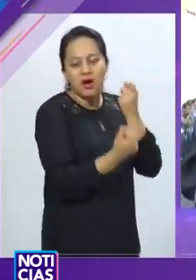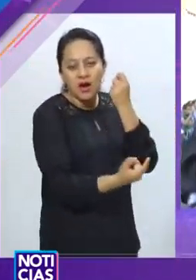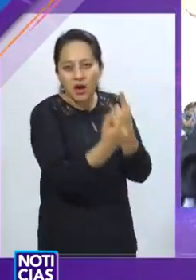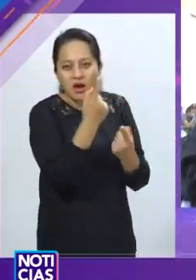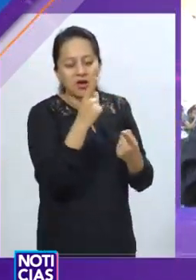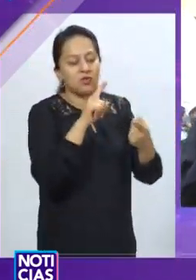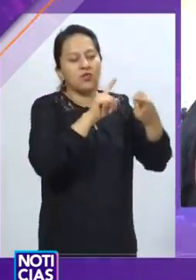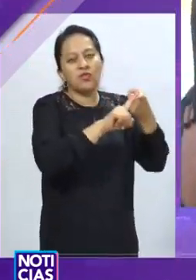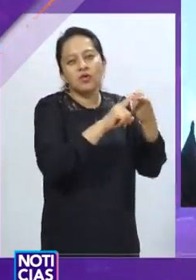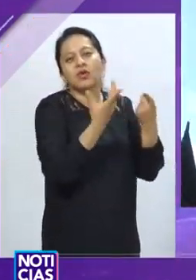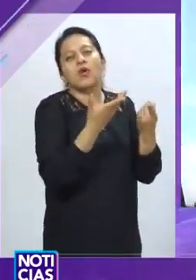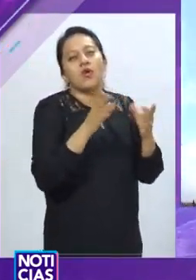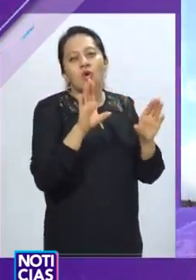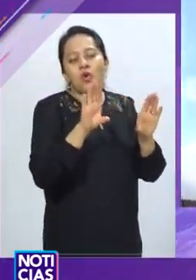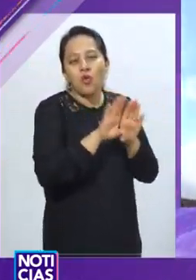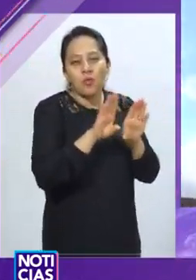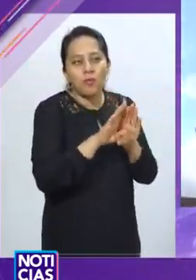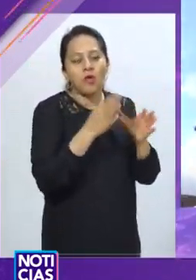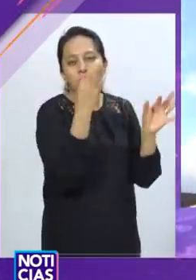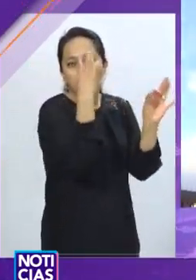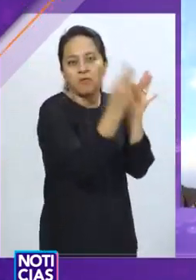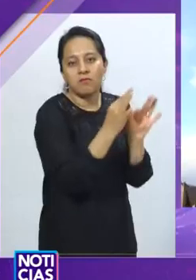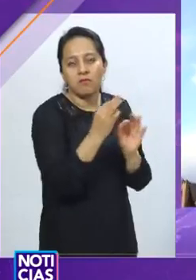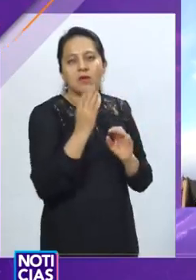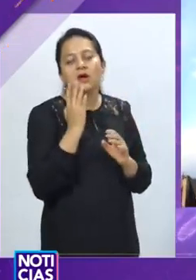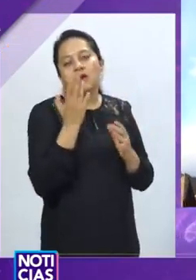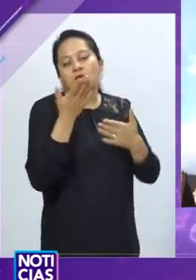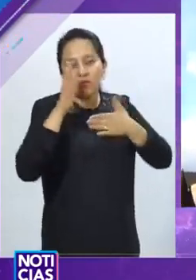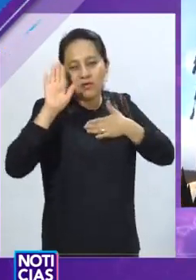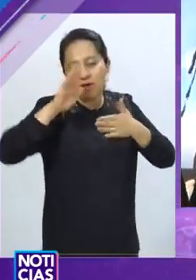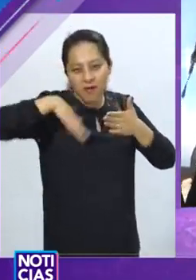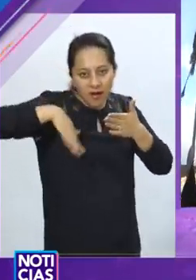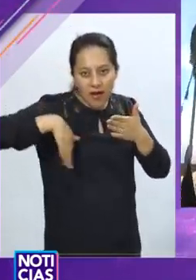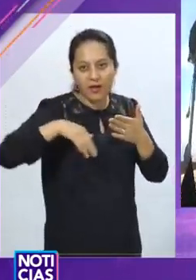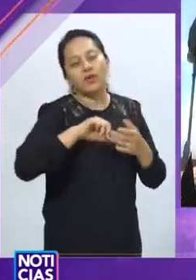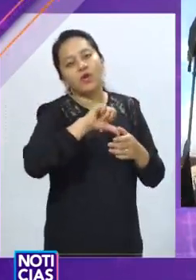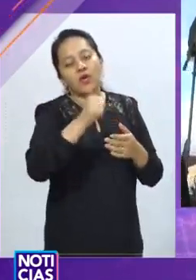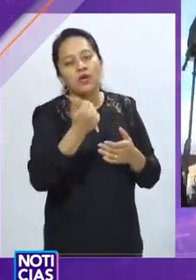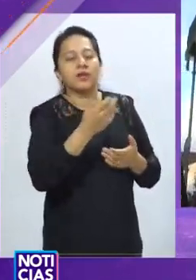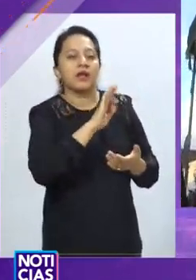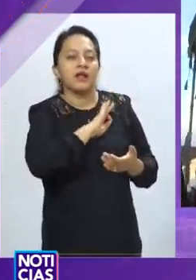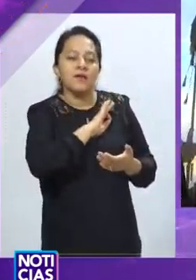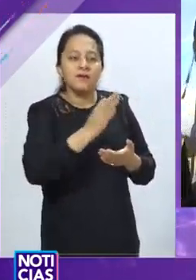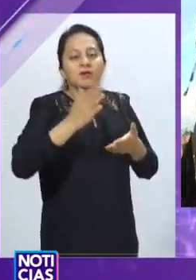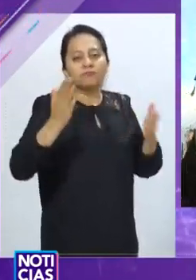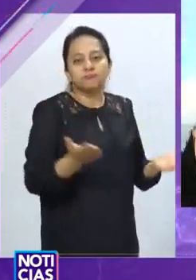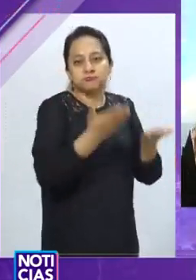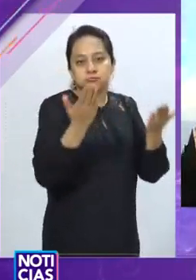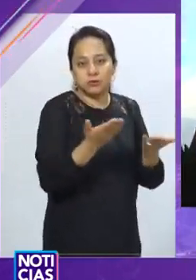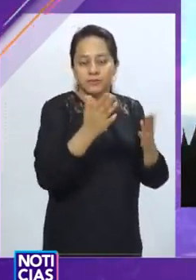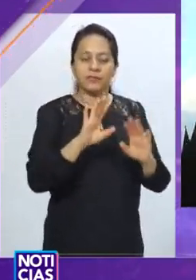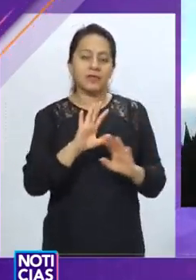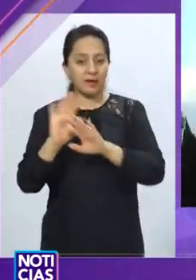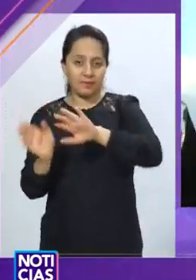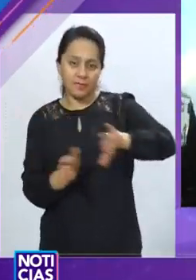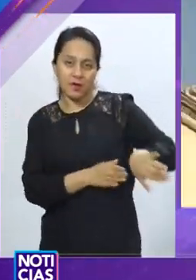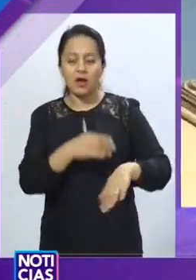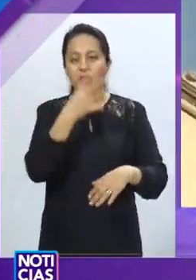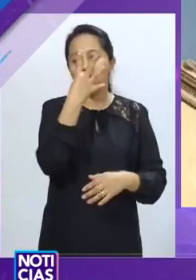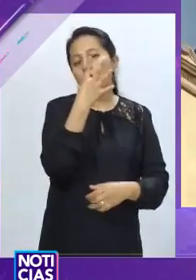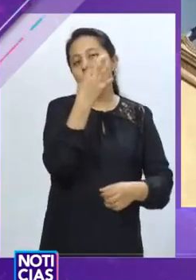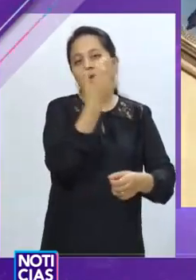adultos y personas de la tercera edad de 22 hermandades, unos para cumplir una manda y otros para mantener viva su creencia.